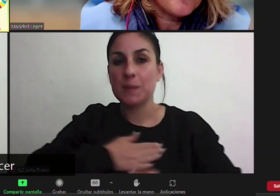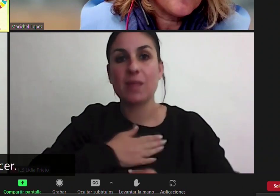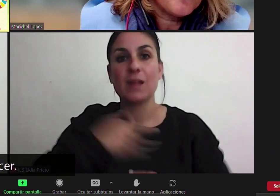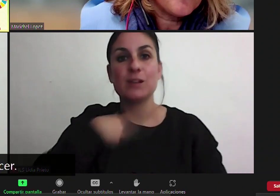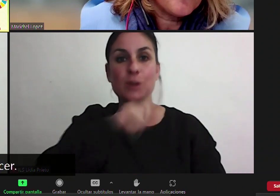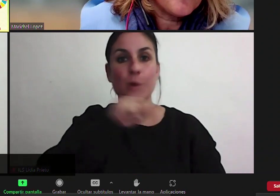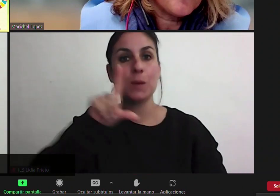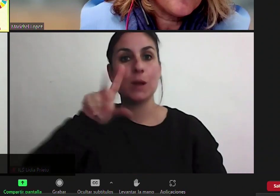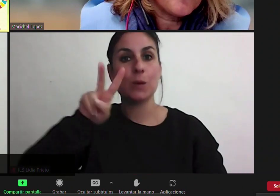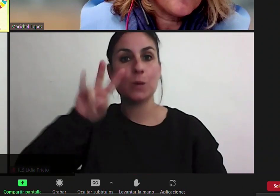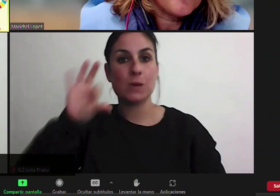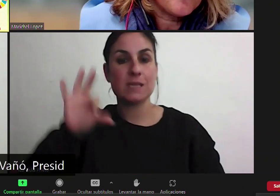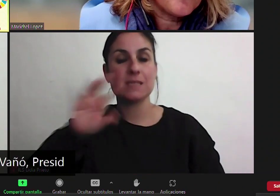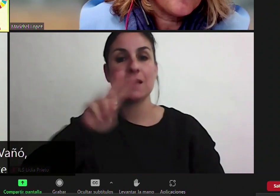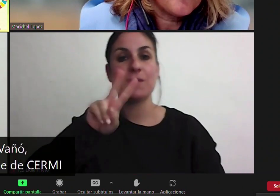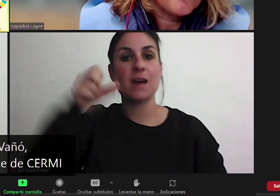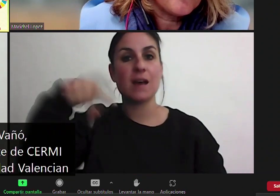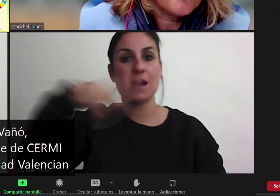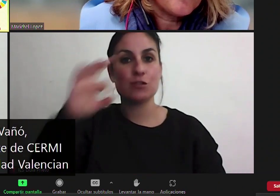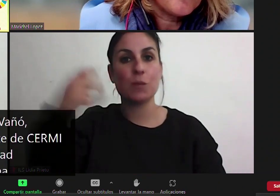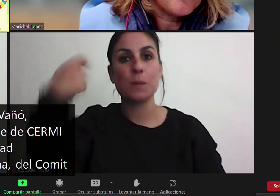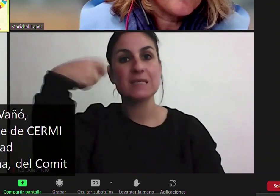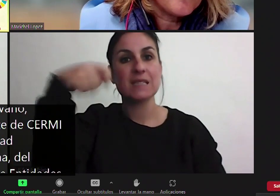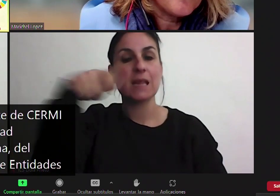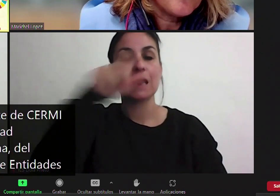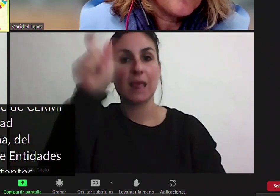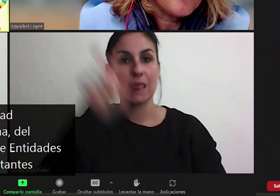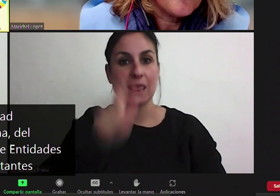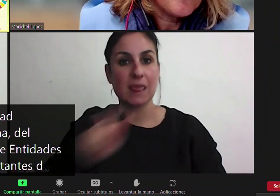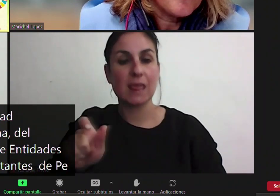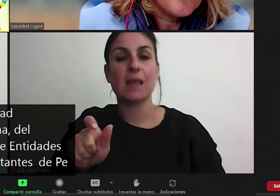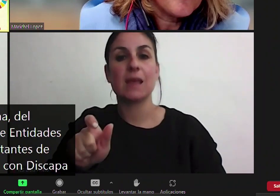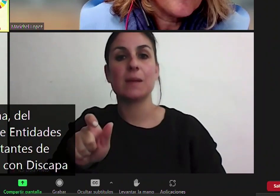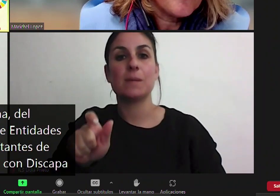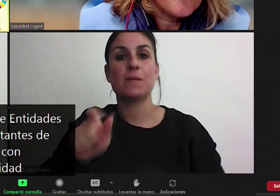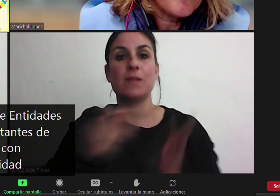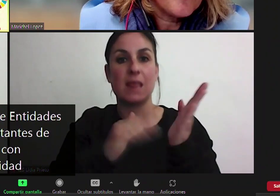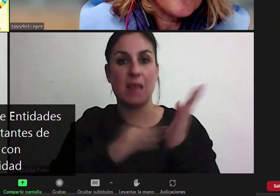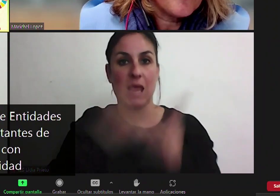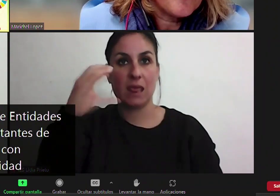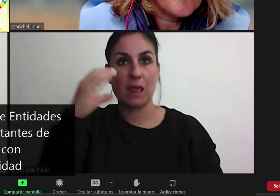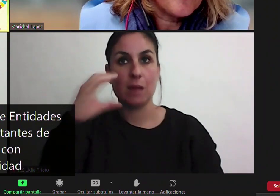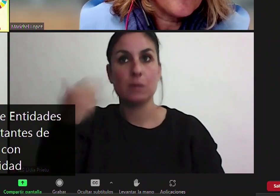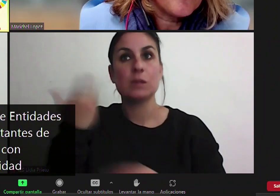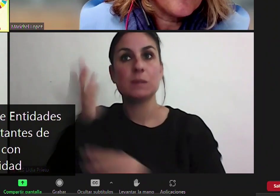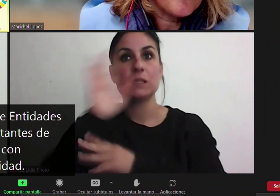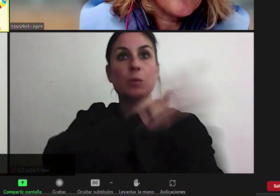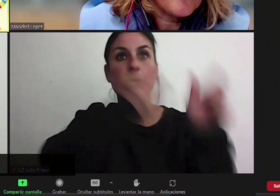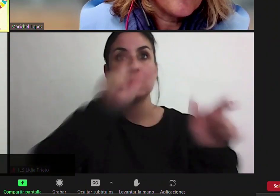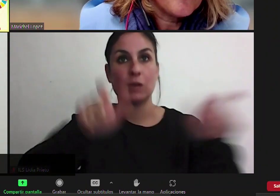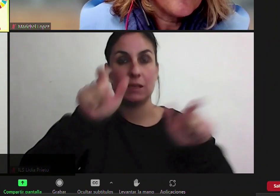presidente de CERMI, Comunidad Valenciana, del Comité de Entidades de Representantes de Personas con Discapacidad. Y bueno, antes de